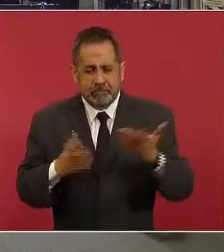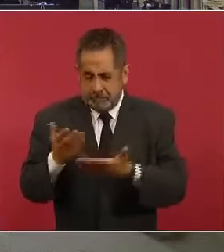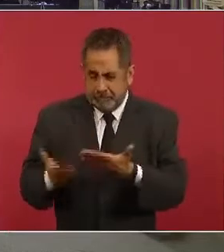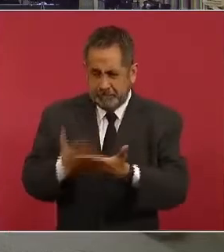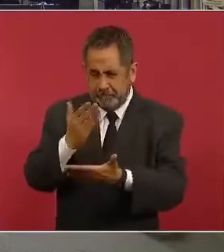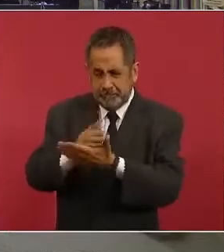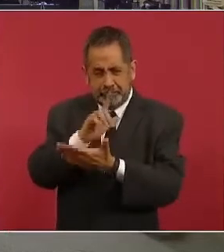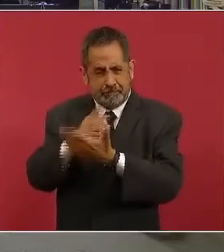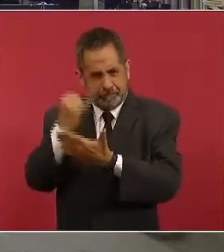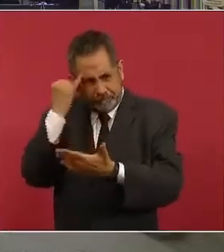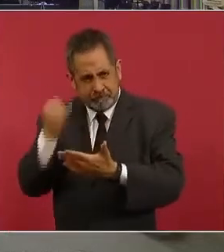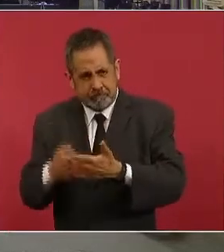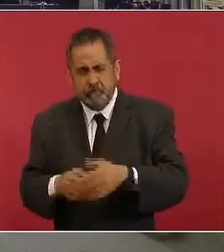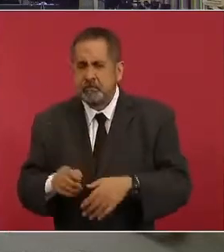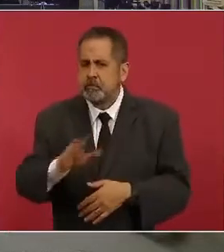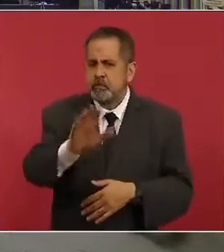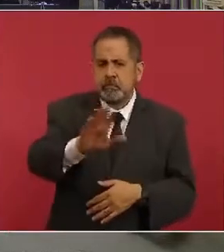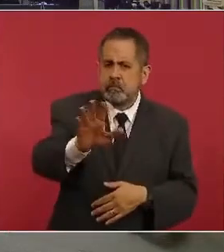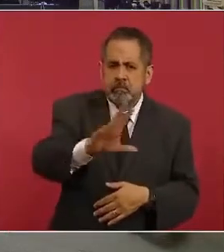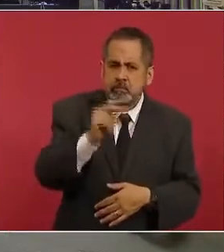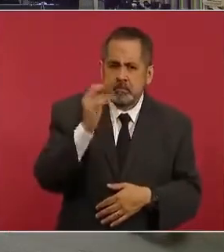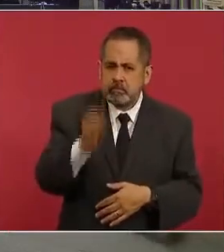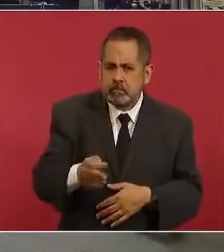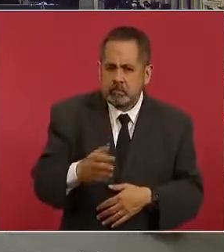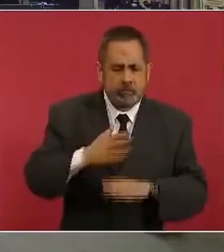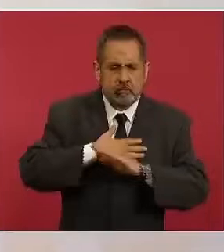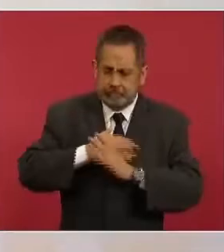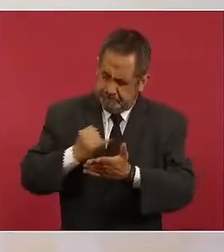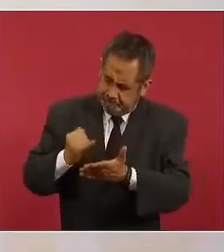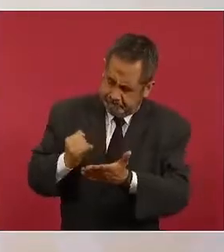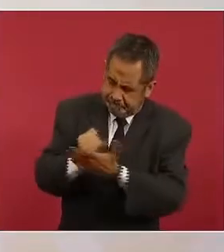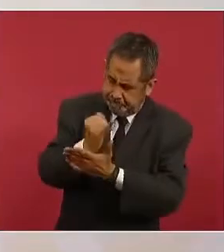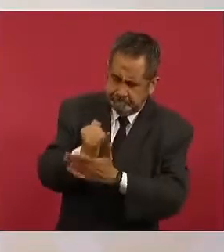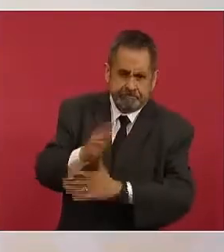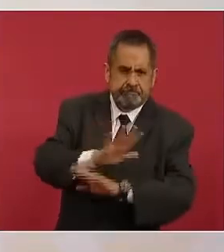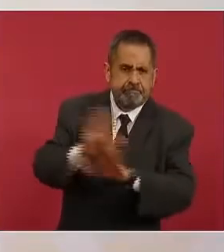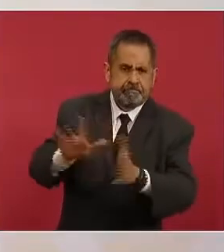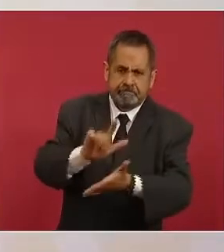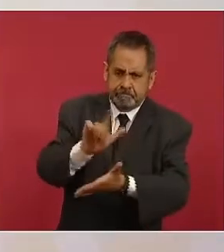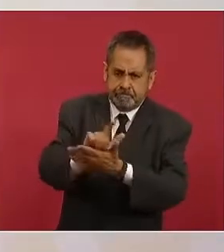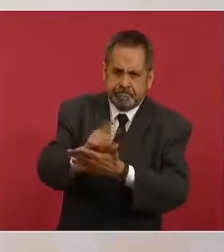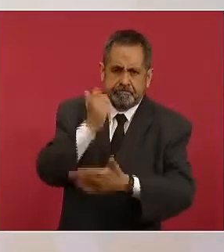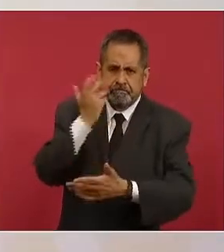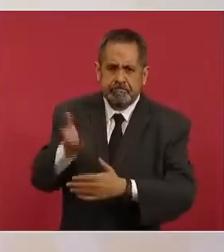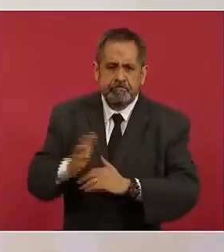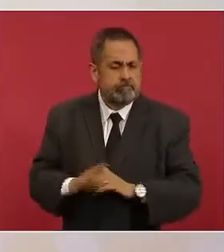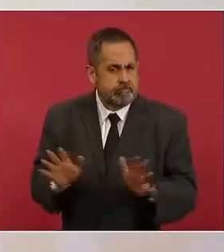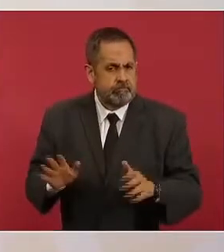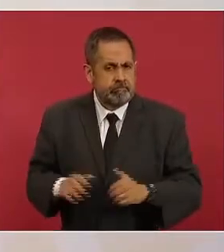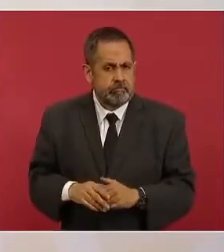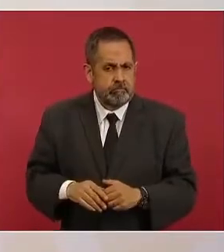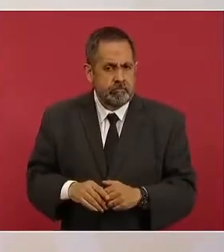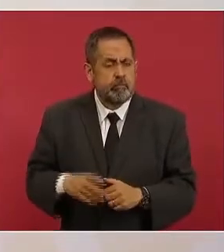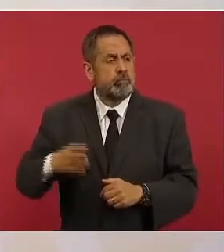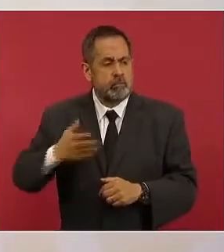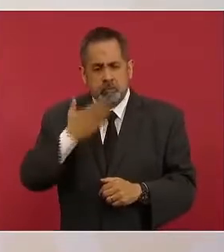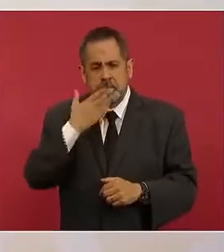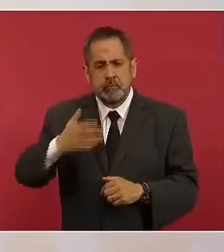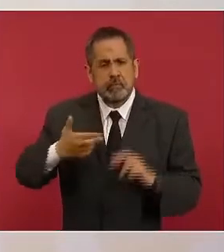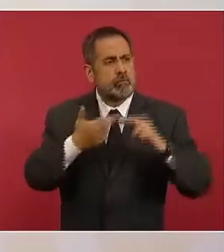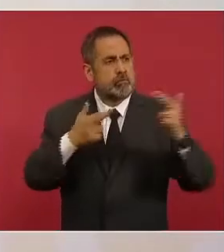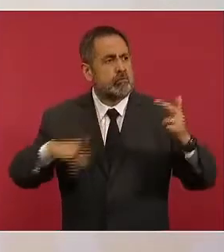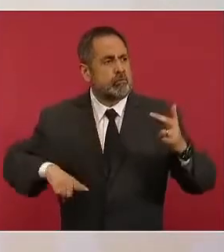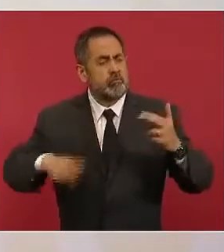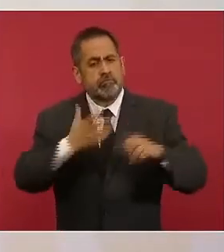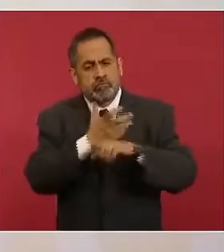plantea. No es que no aceptamos, o sea, es una decisión de nosotros. Tenemos muy buenas relaciones con el gobierno de Estados Unidos, han sido